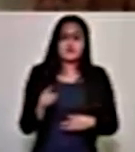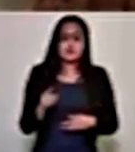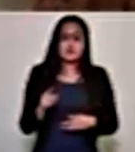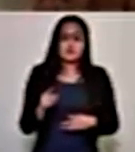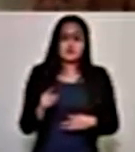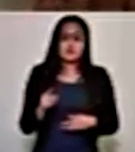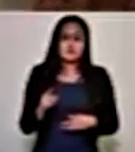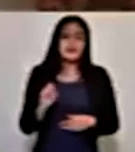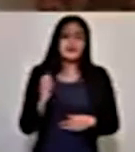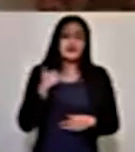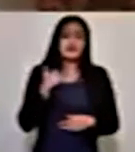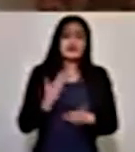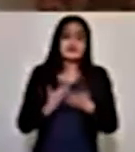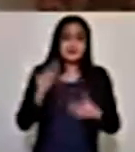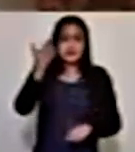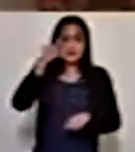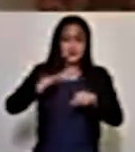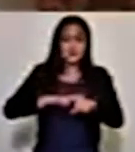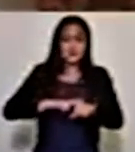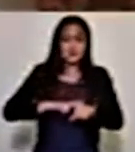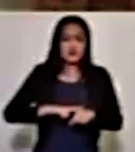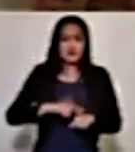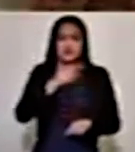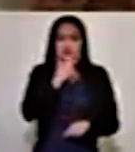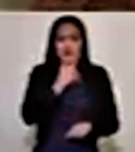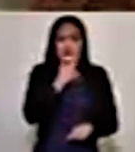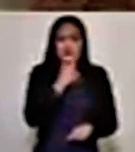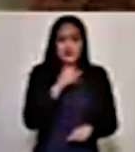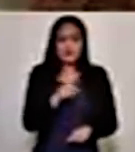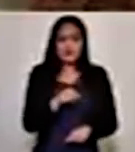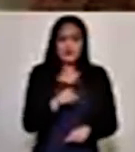el ex rector. ¿Cómo se llama el rector?